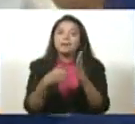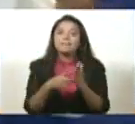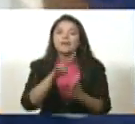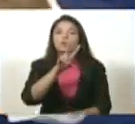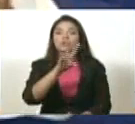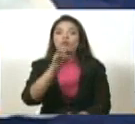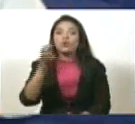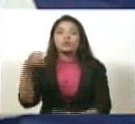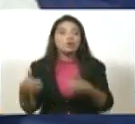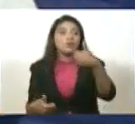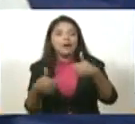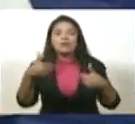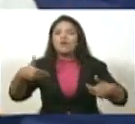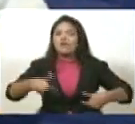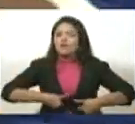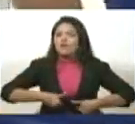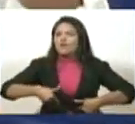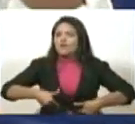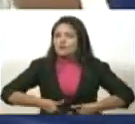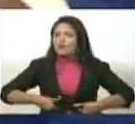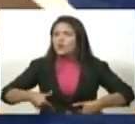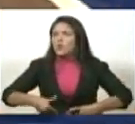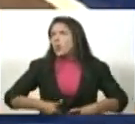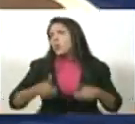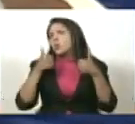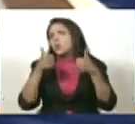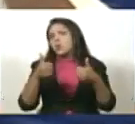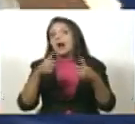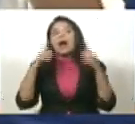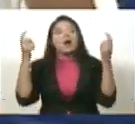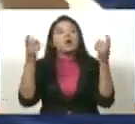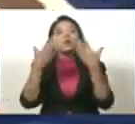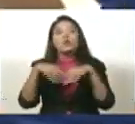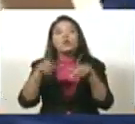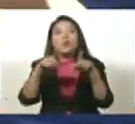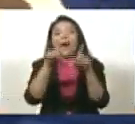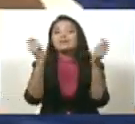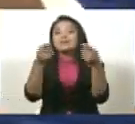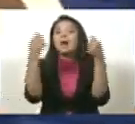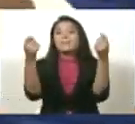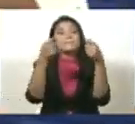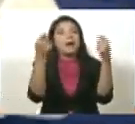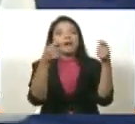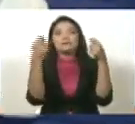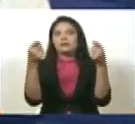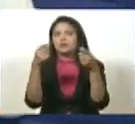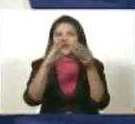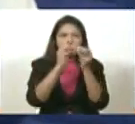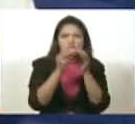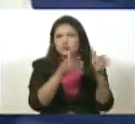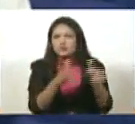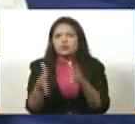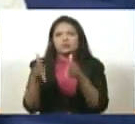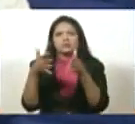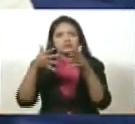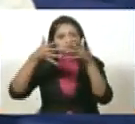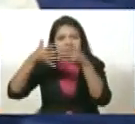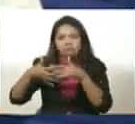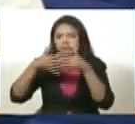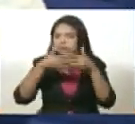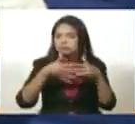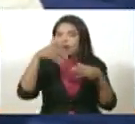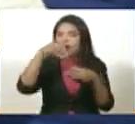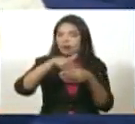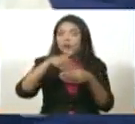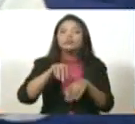candidatos y candidatas por el esfuerzo que han hecho hasta ahora. A todos los comandos de campaña por cómo han ido afinando la maquinaria electoral. Maquinaria